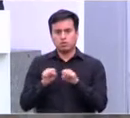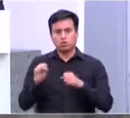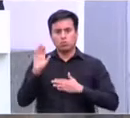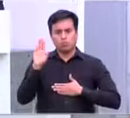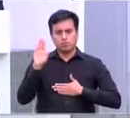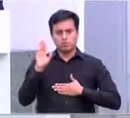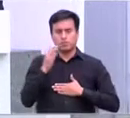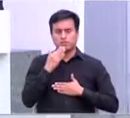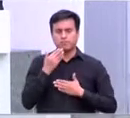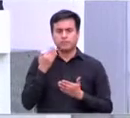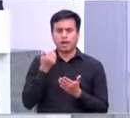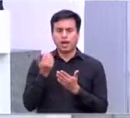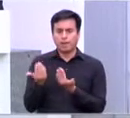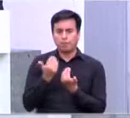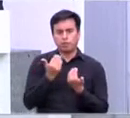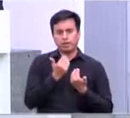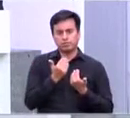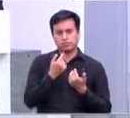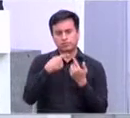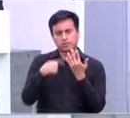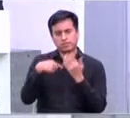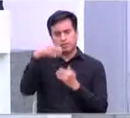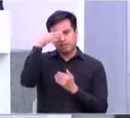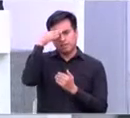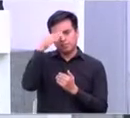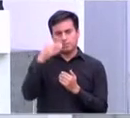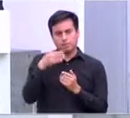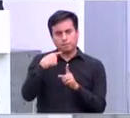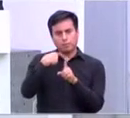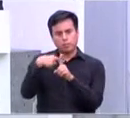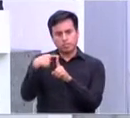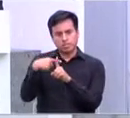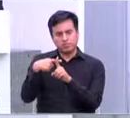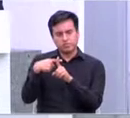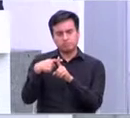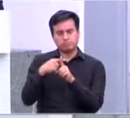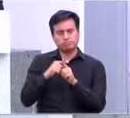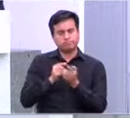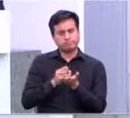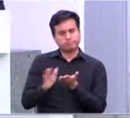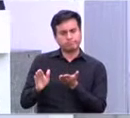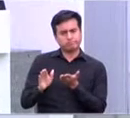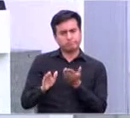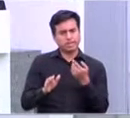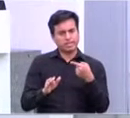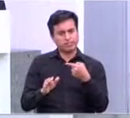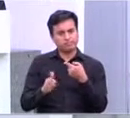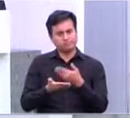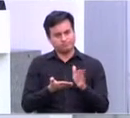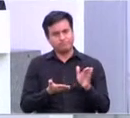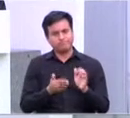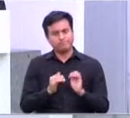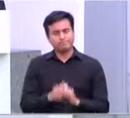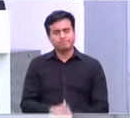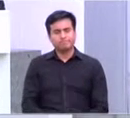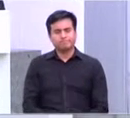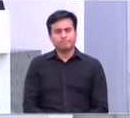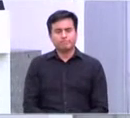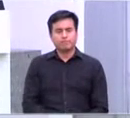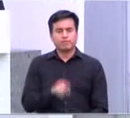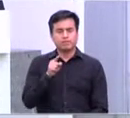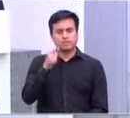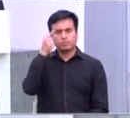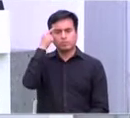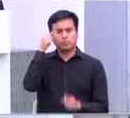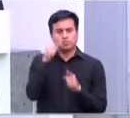y apoyarnos en las experiencias positivas y rechazar las negativas a